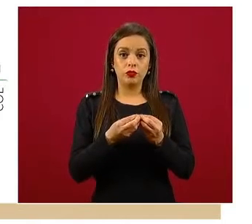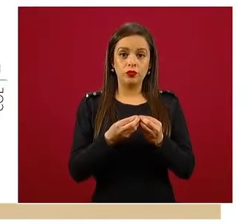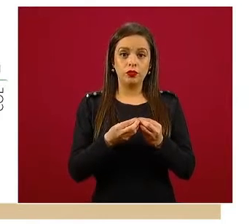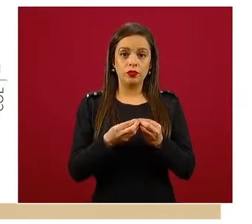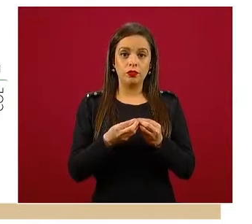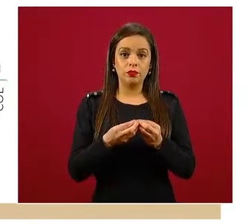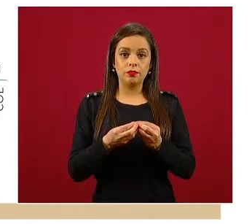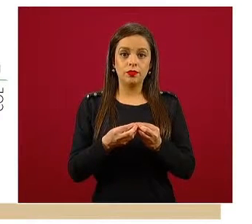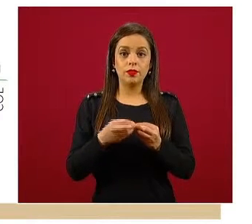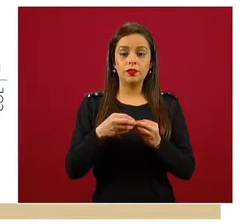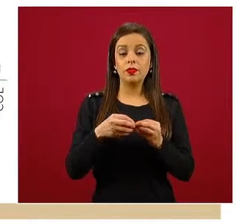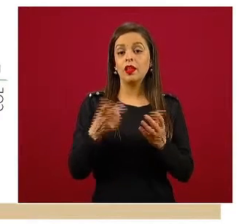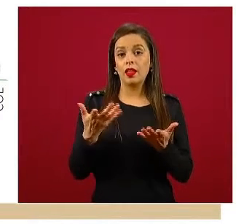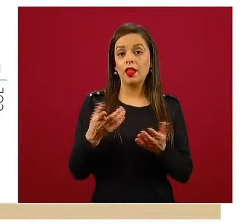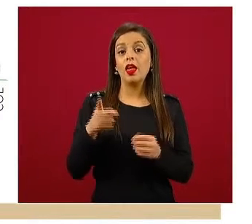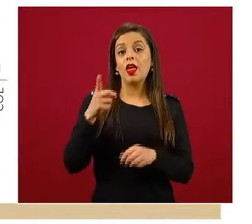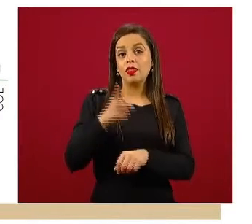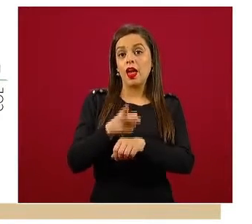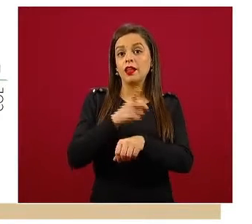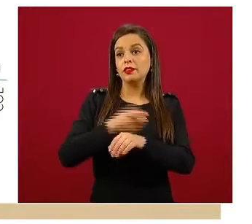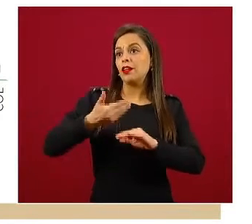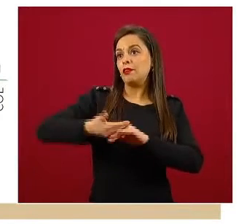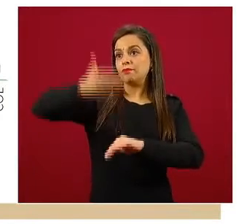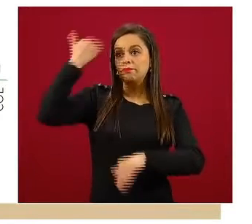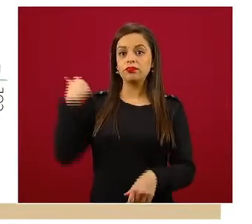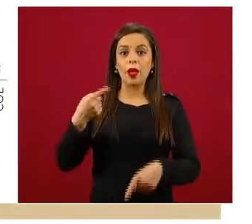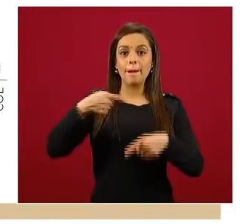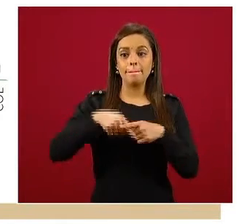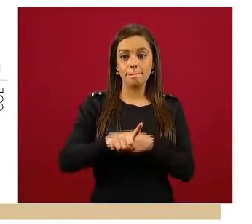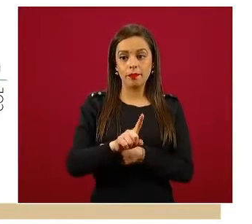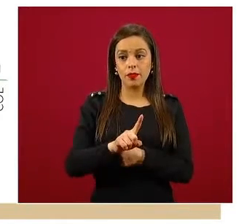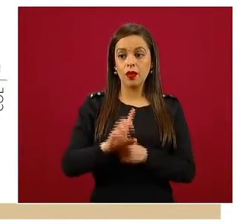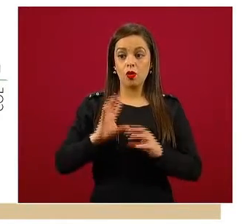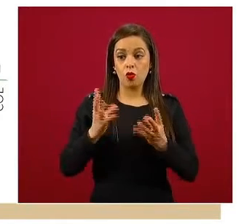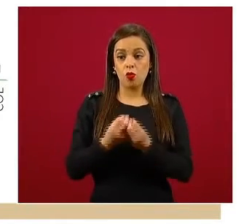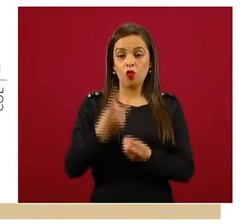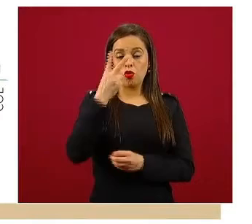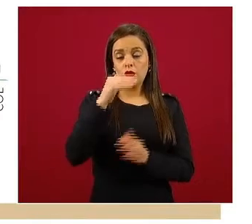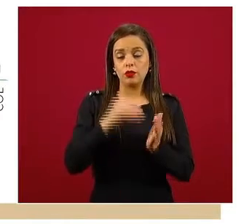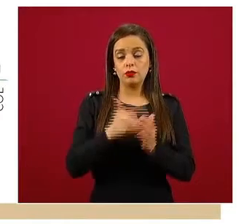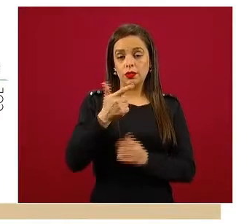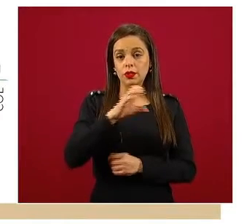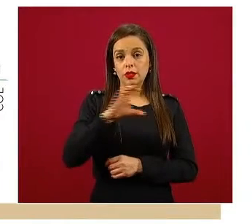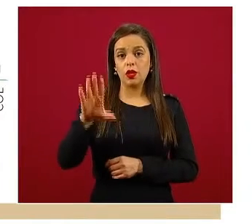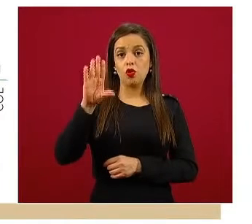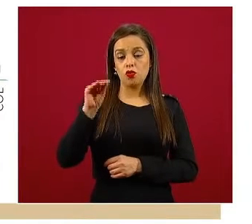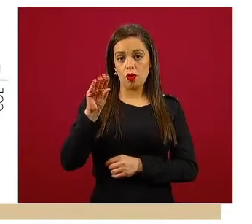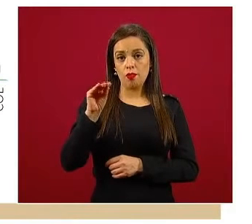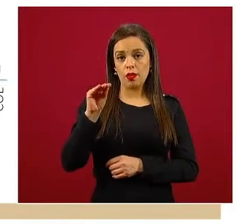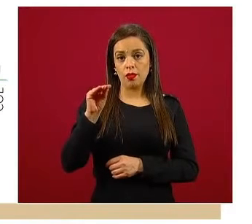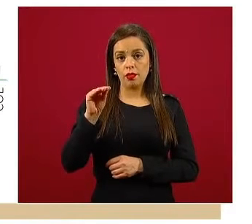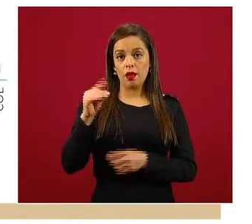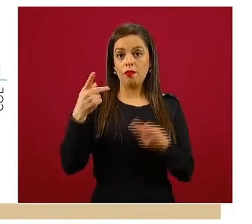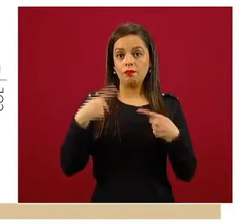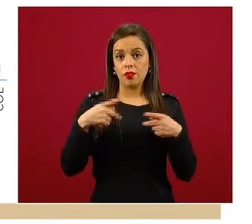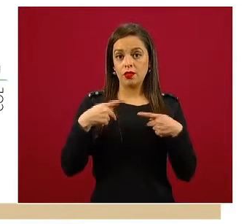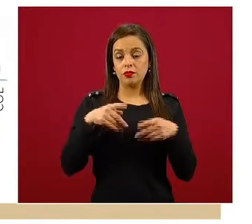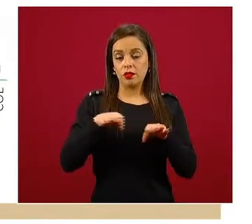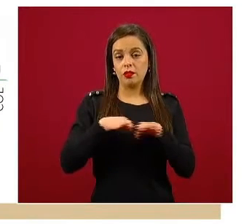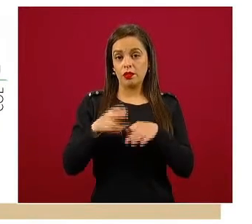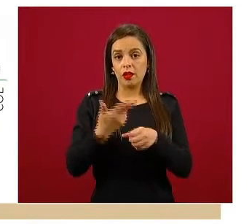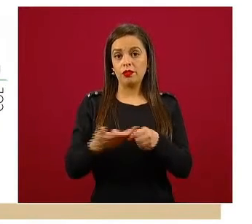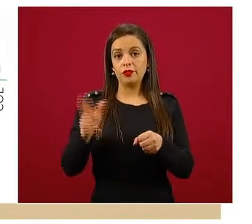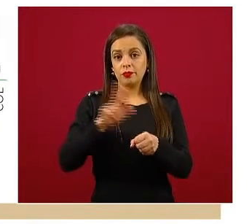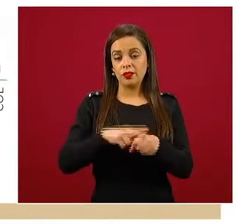que inició la epidemia y representan 2.790 el personal de salud que ha iniciado con signos